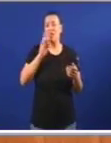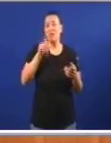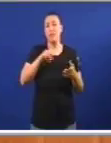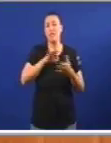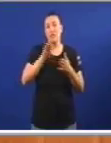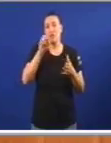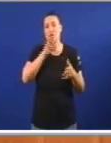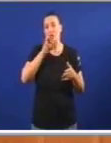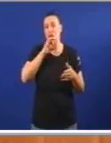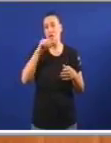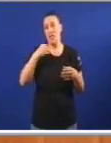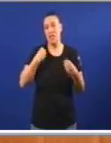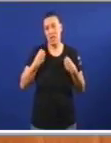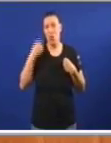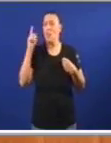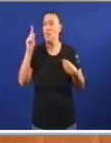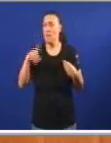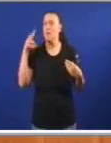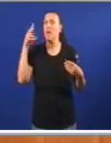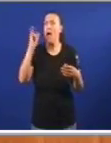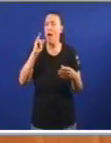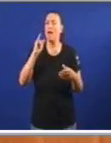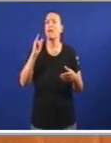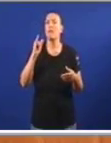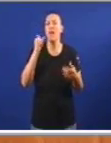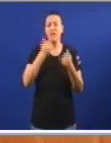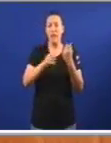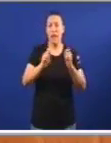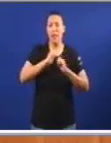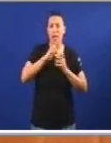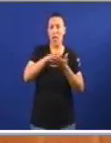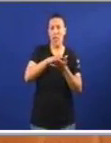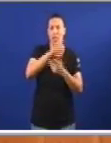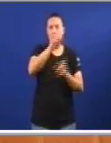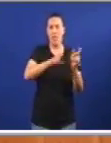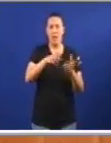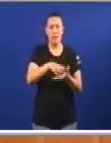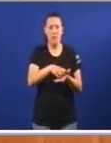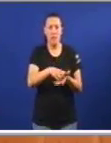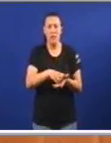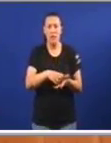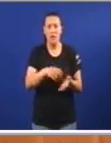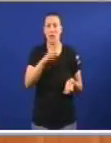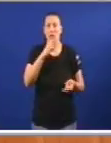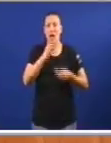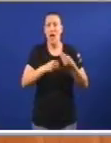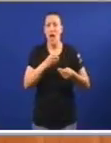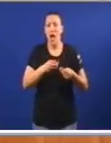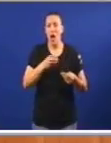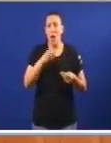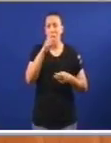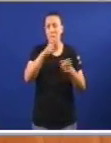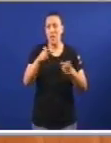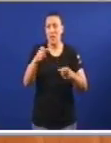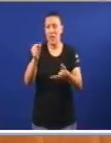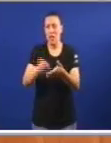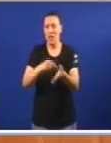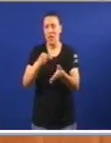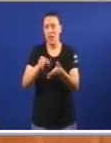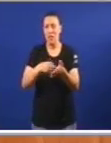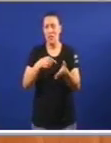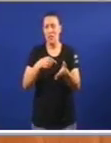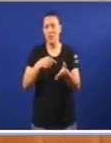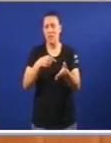de Saúde e deixa, ao final, nunha situación de incertidume o persoal. Pisan os dereitos dese persoal que está